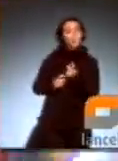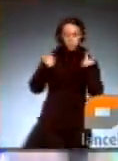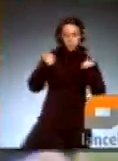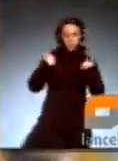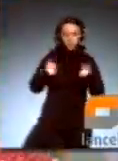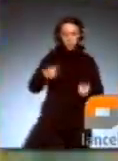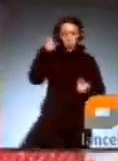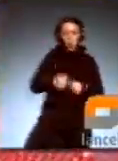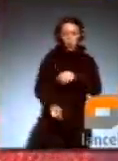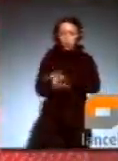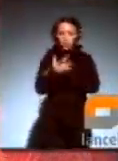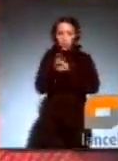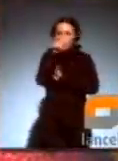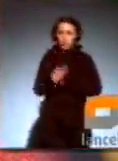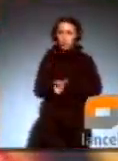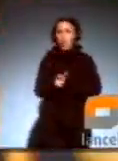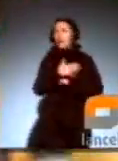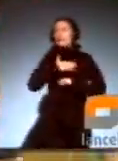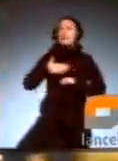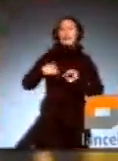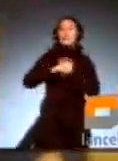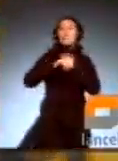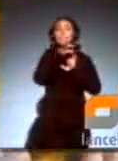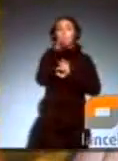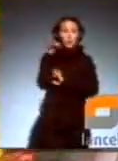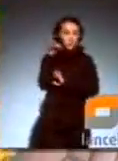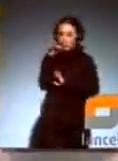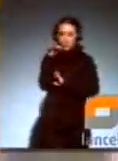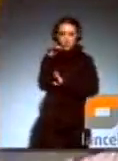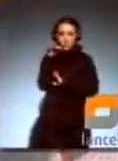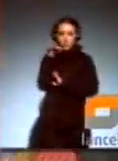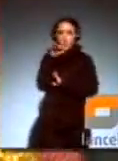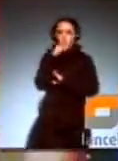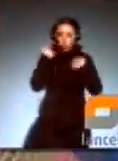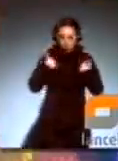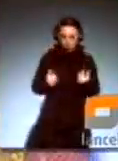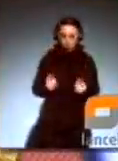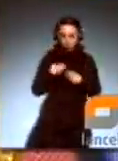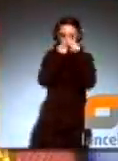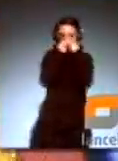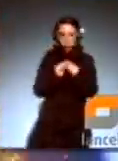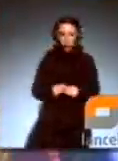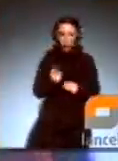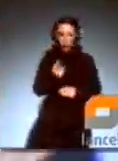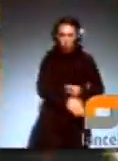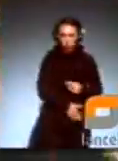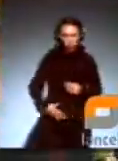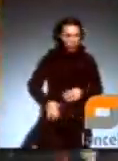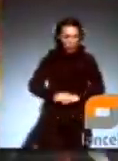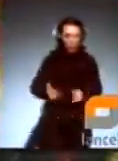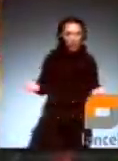No fue demasiado ambicioso. ¿Por qué nos hicieron solo con dos piernas? ¿Por